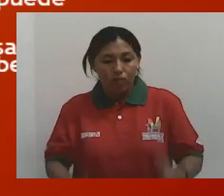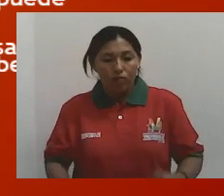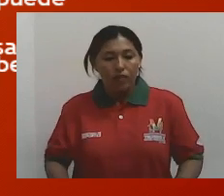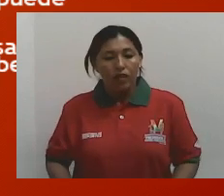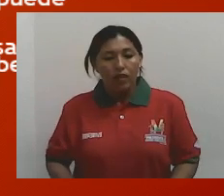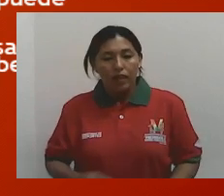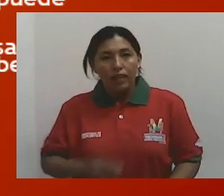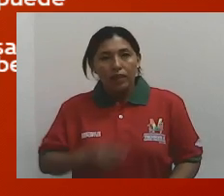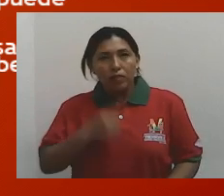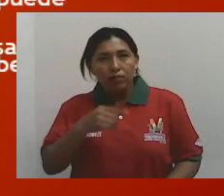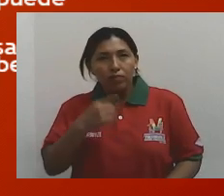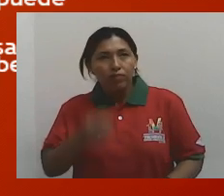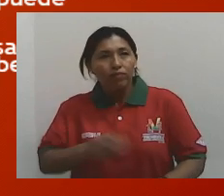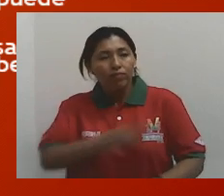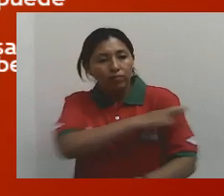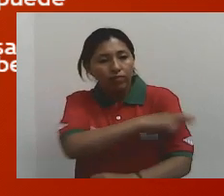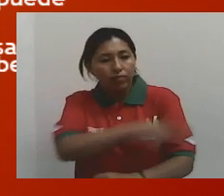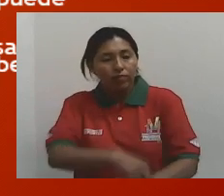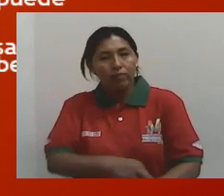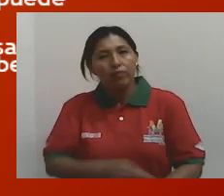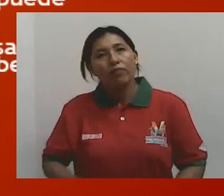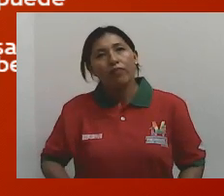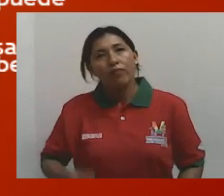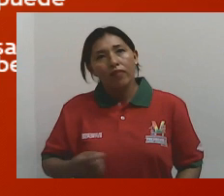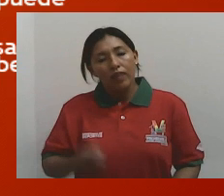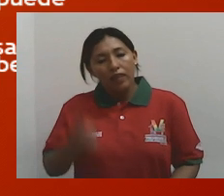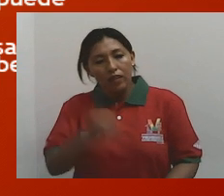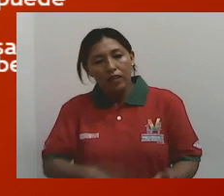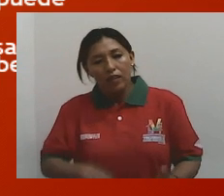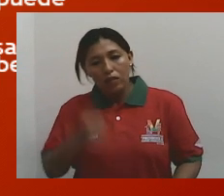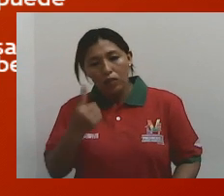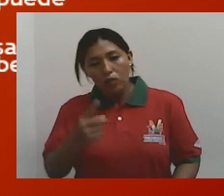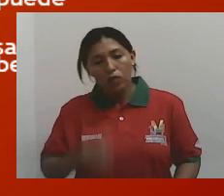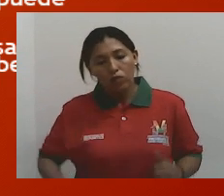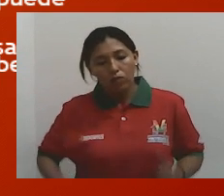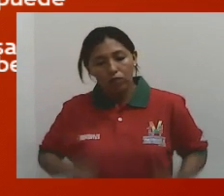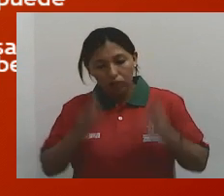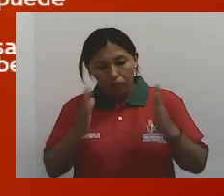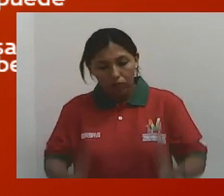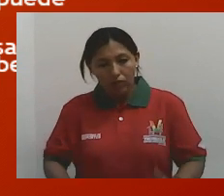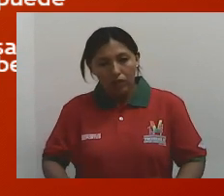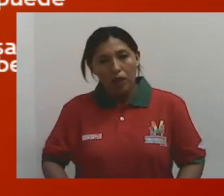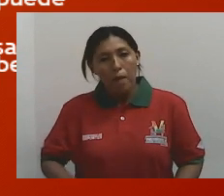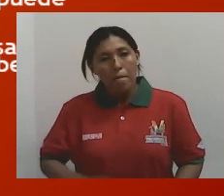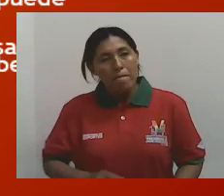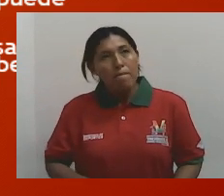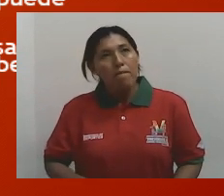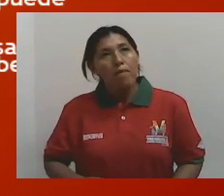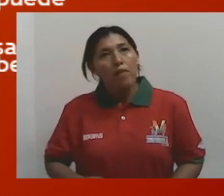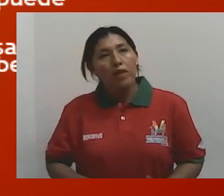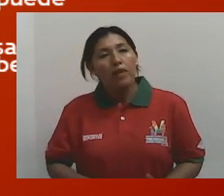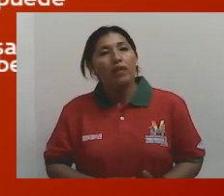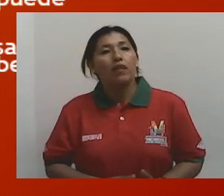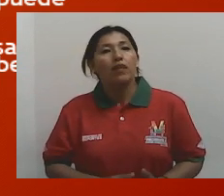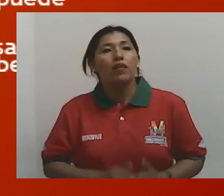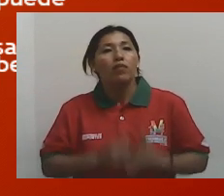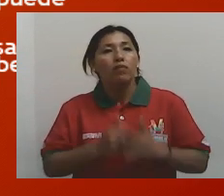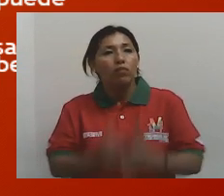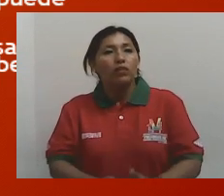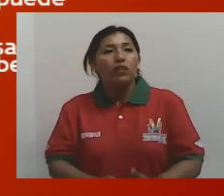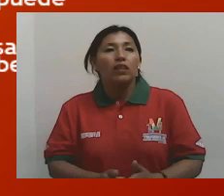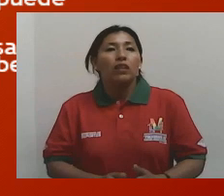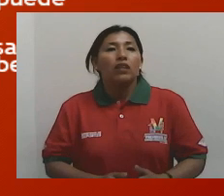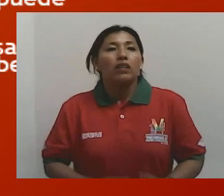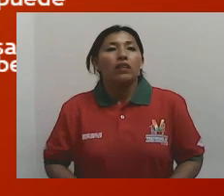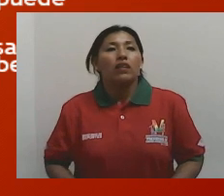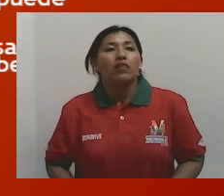un jugador tiene la obligación de jugar un cuarto como mínimo y 2 cuartos